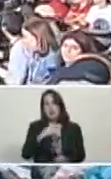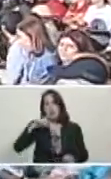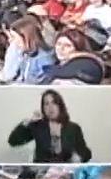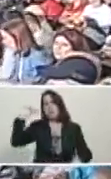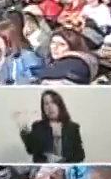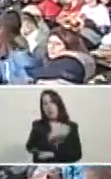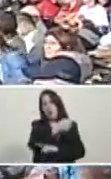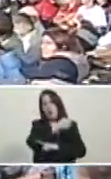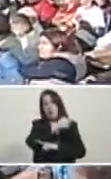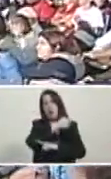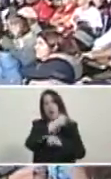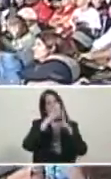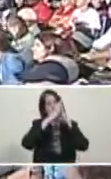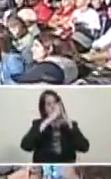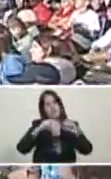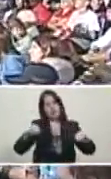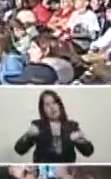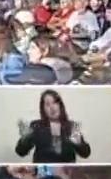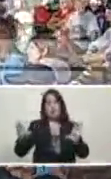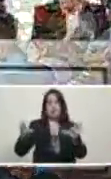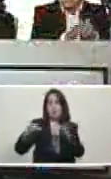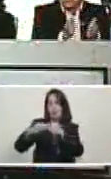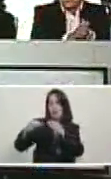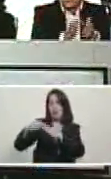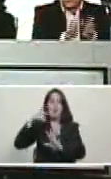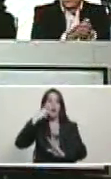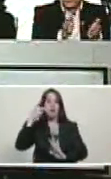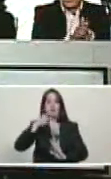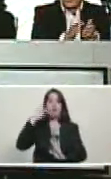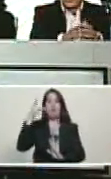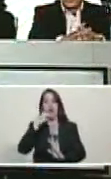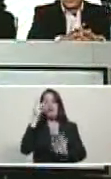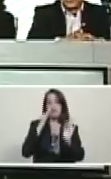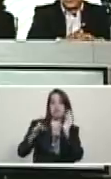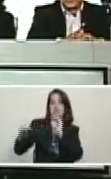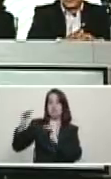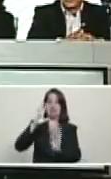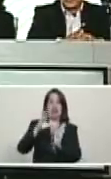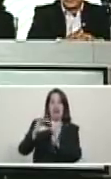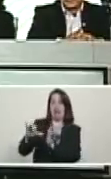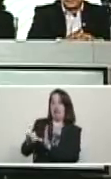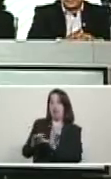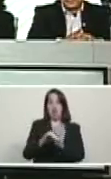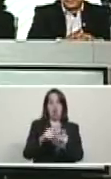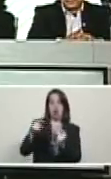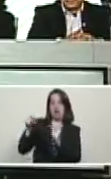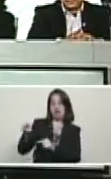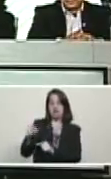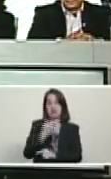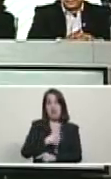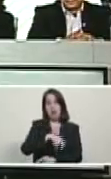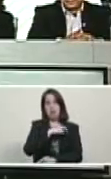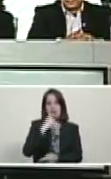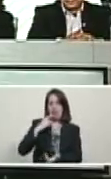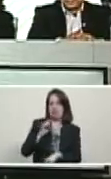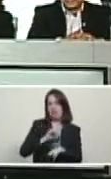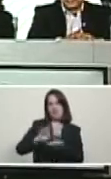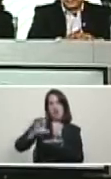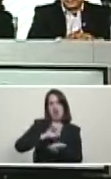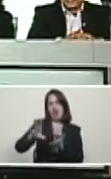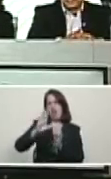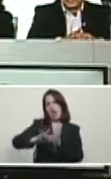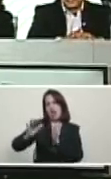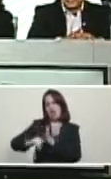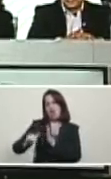volcada a todas las clases políticas a toda la élite corrupta de españa y decir fuera corrupto